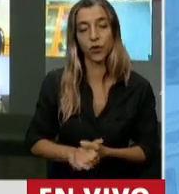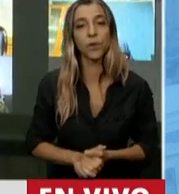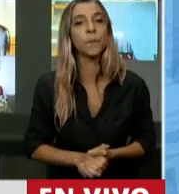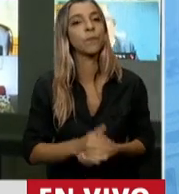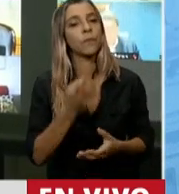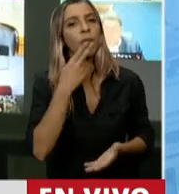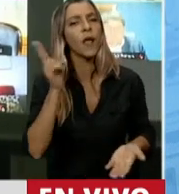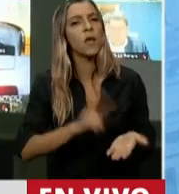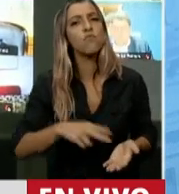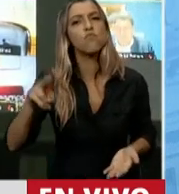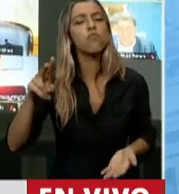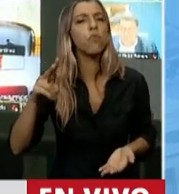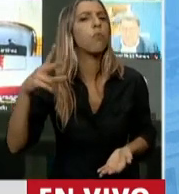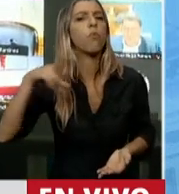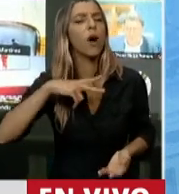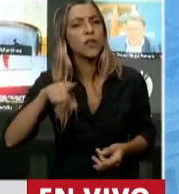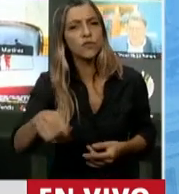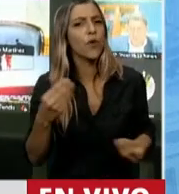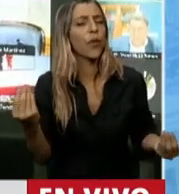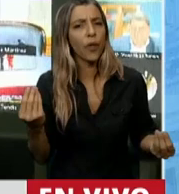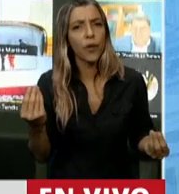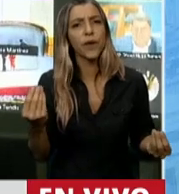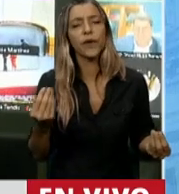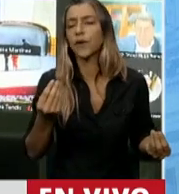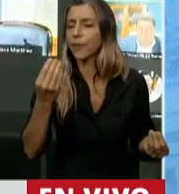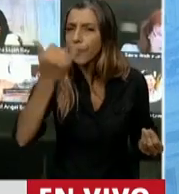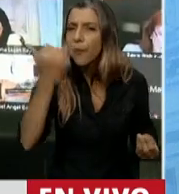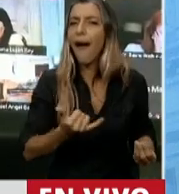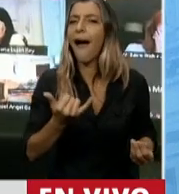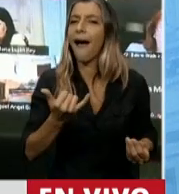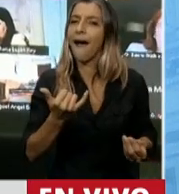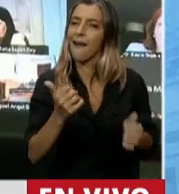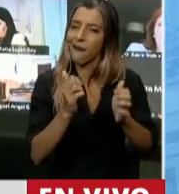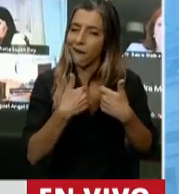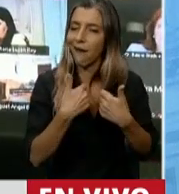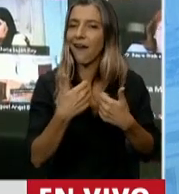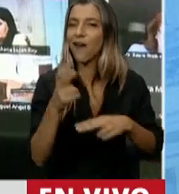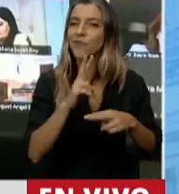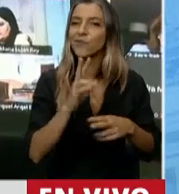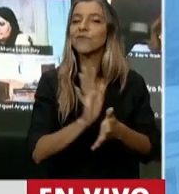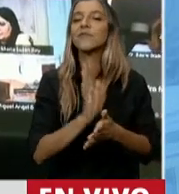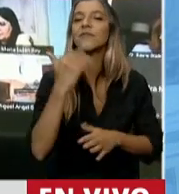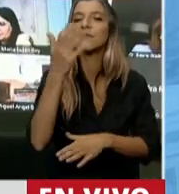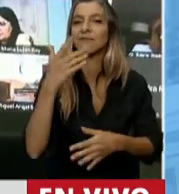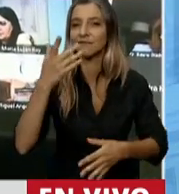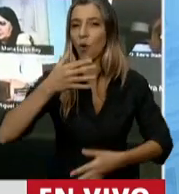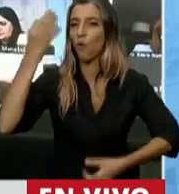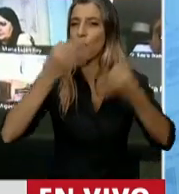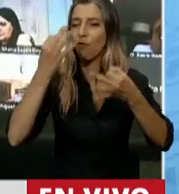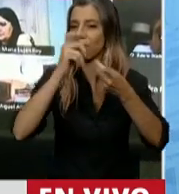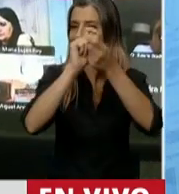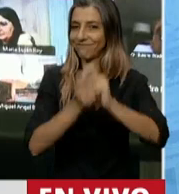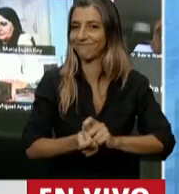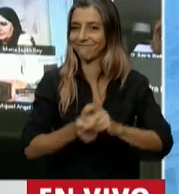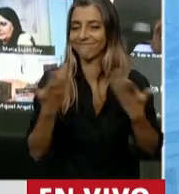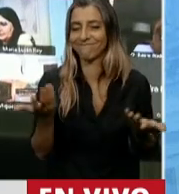El impuesto a la riqueza, presidente, tiene tras de sí y esconde financiar la reforma judicial para que la